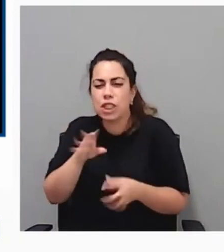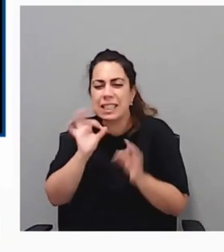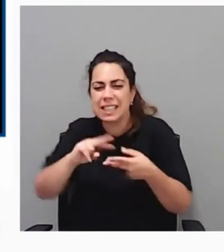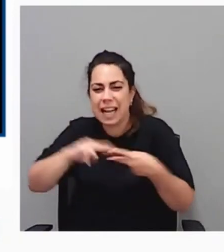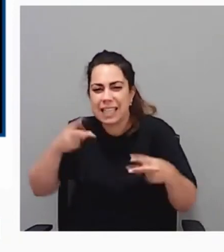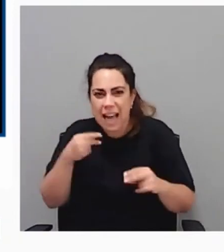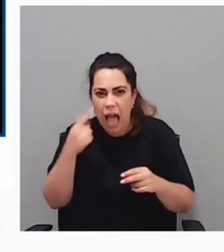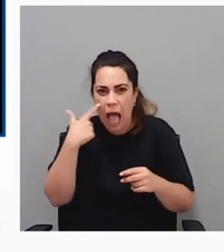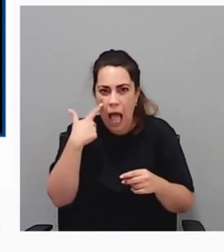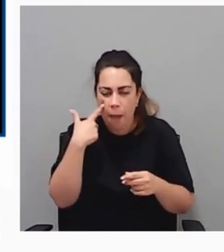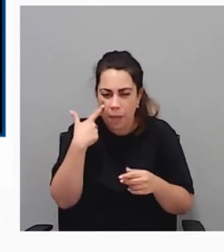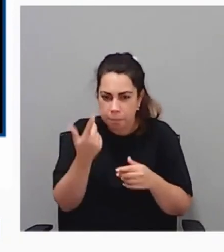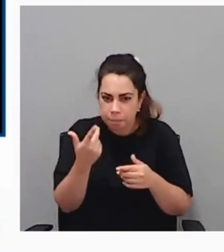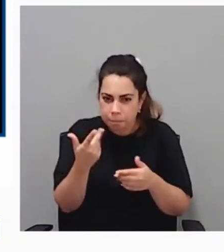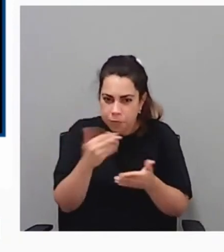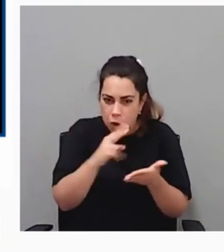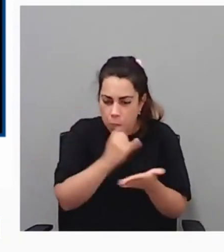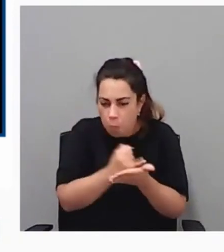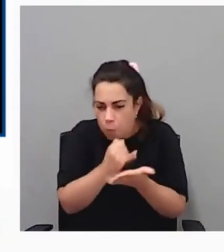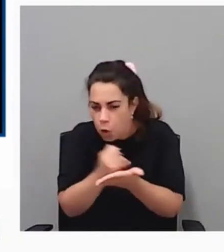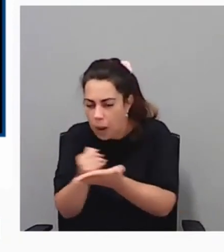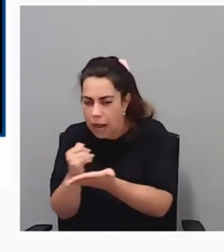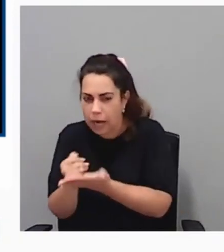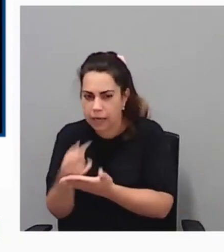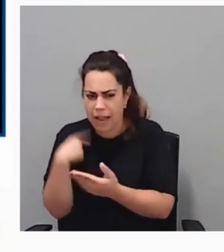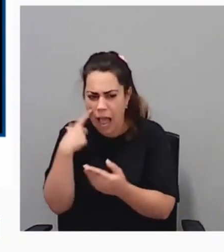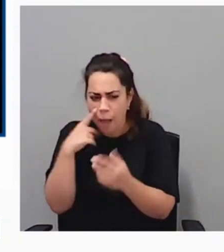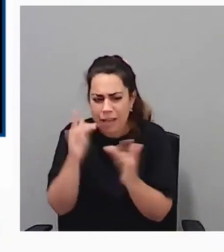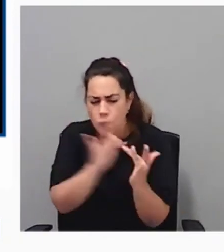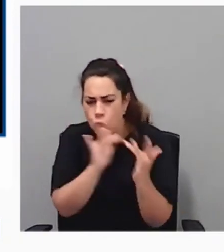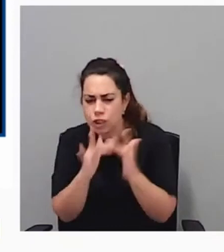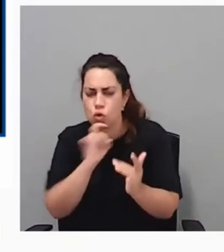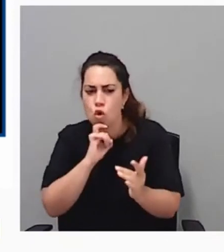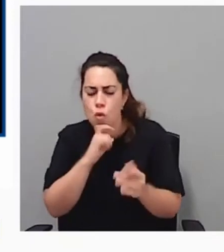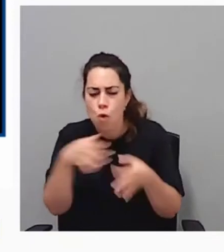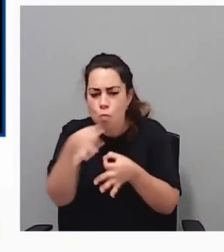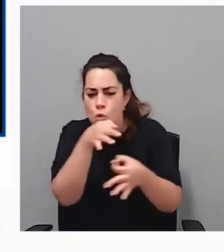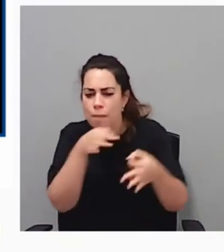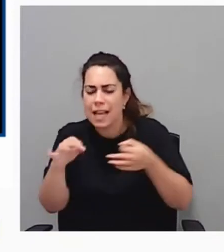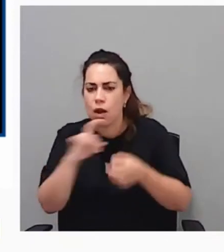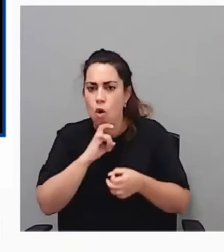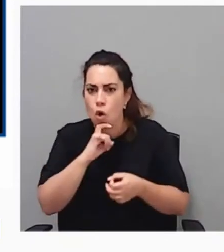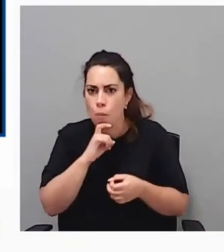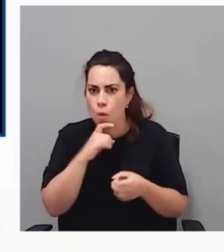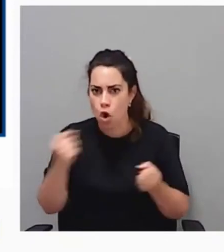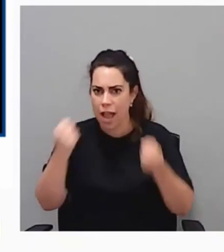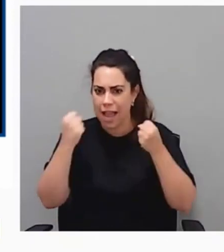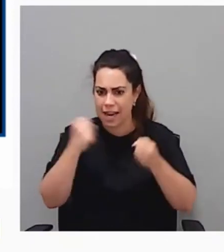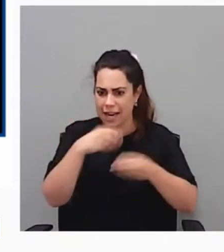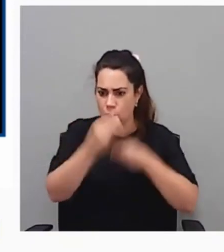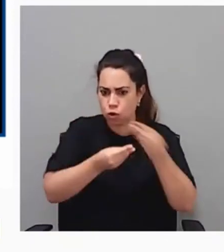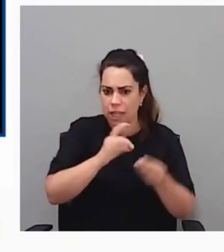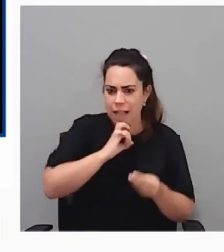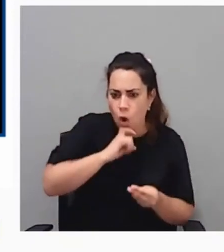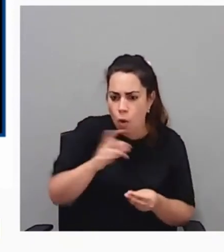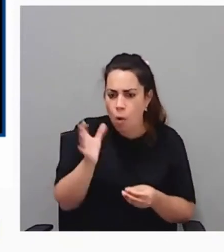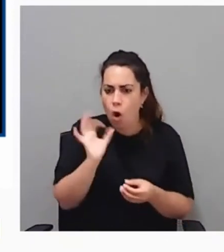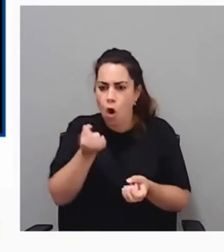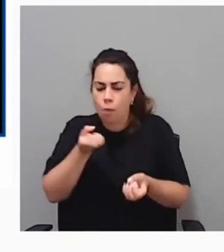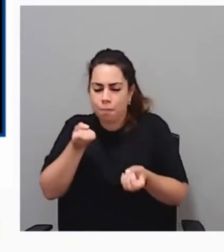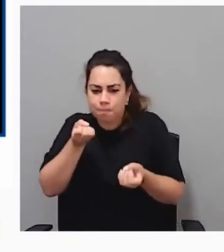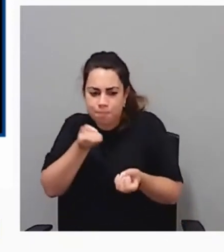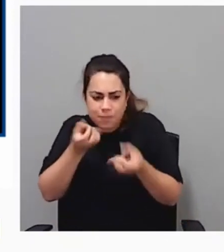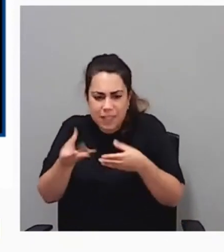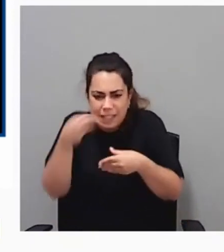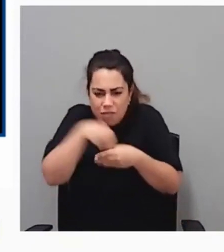lo que hacían los biólogos, sino cómo interaccionaban, cómo se movían, cómo usaban la energía, cómo usaban la información. Nos